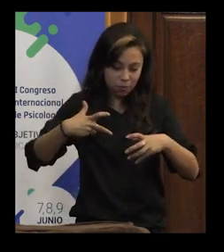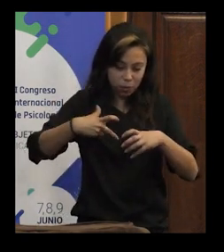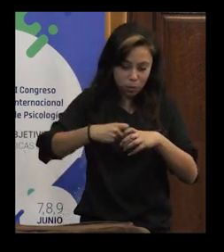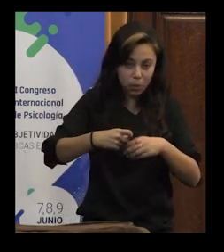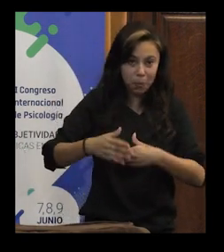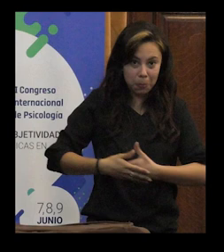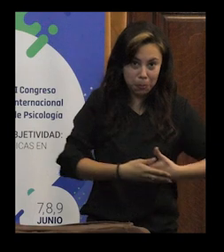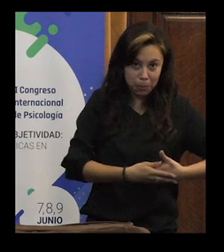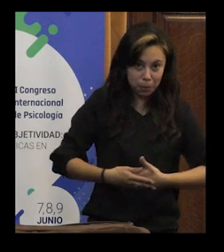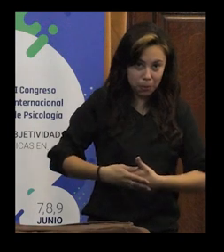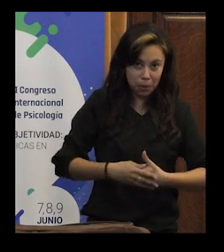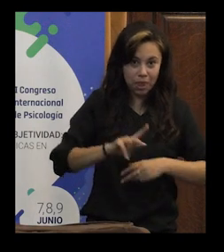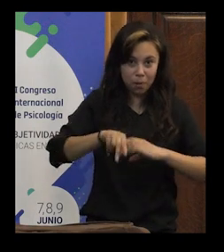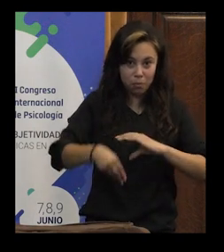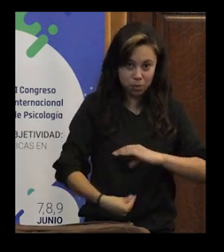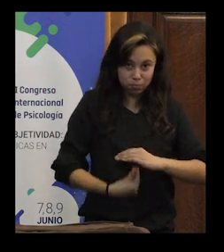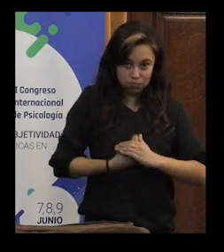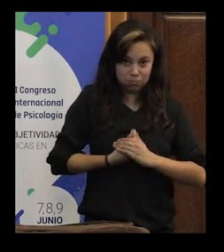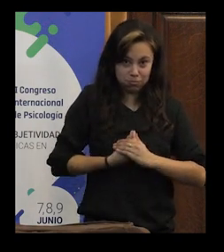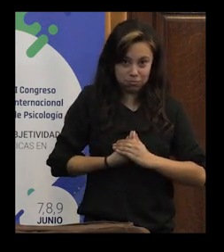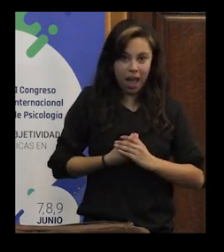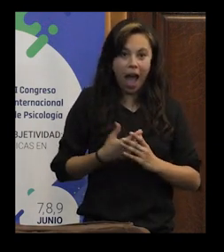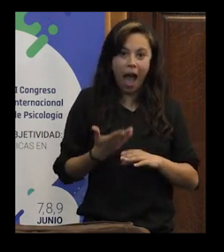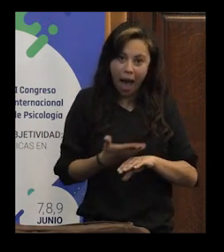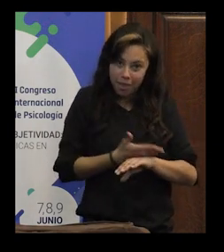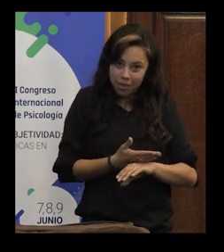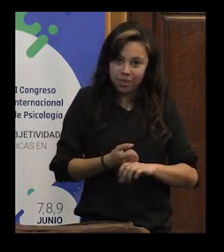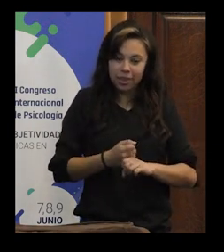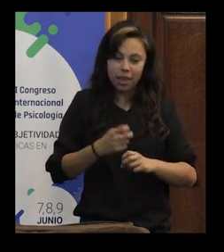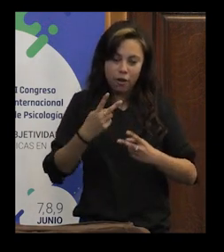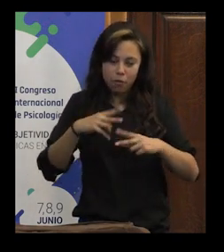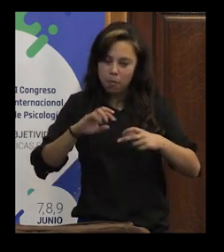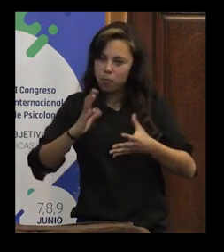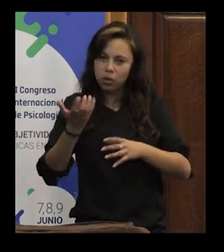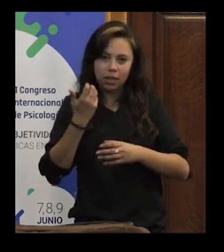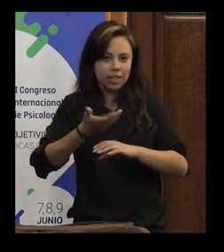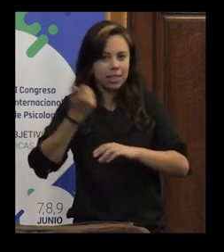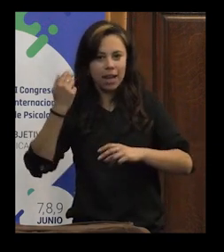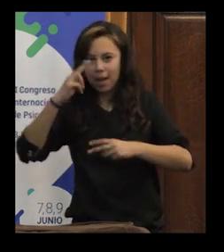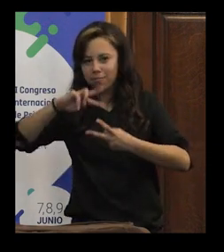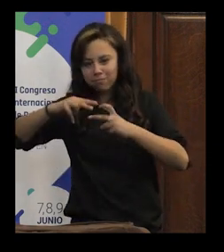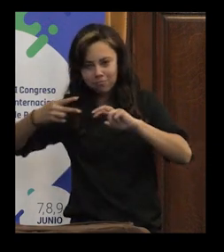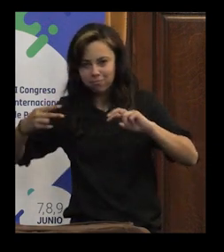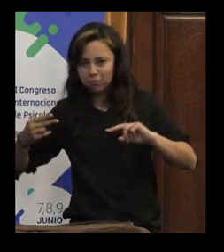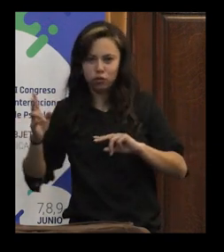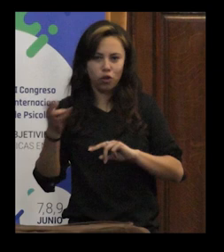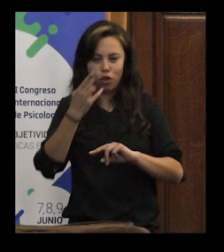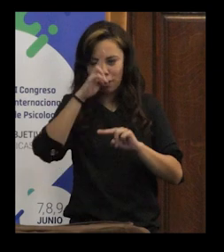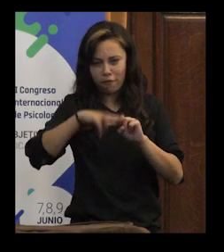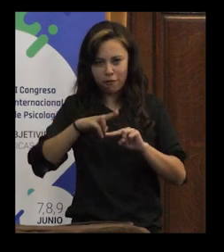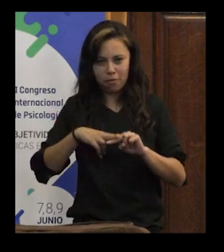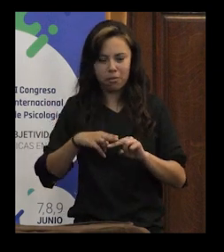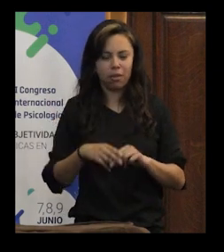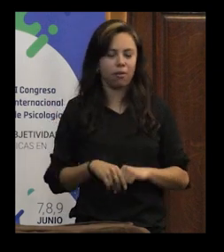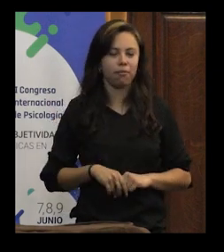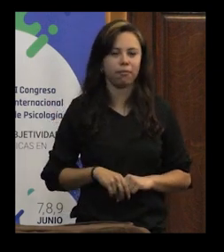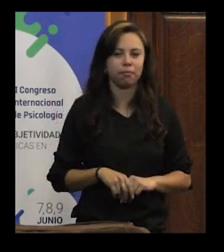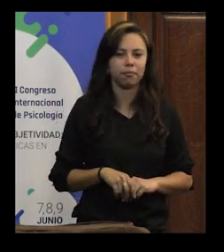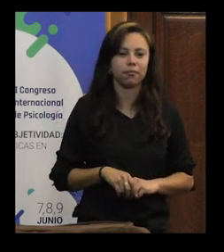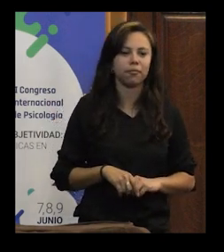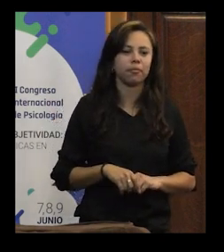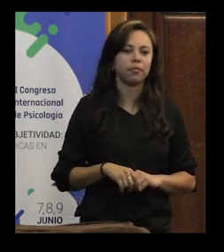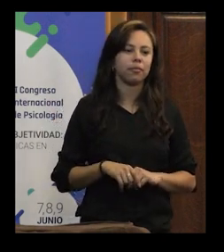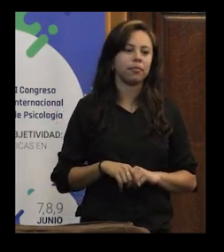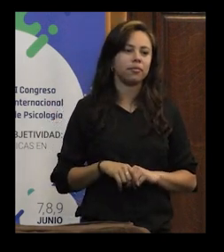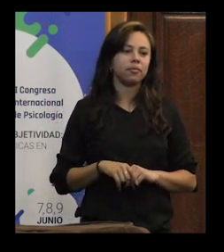al azar, pero el geneticista argumentó que seguramente querían dar al niño todas